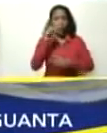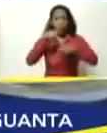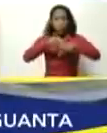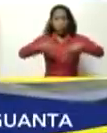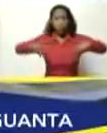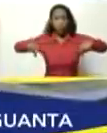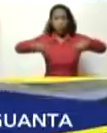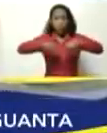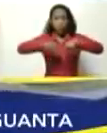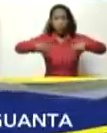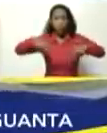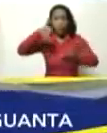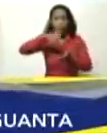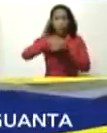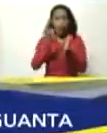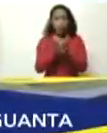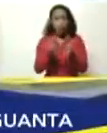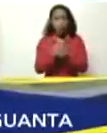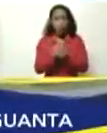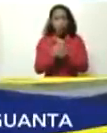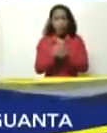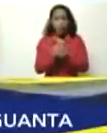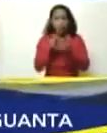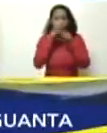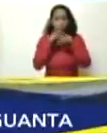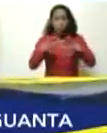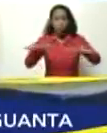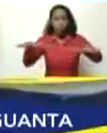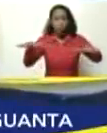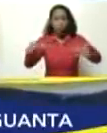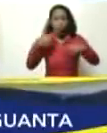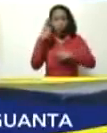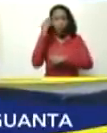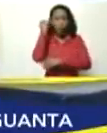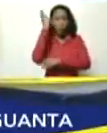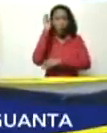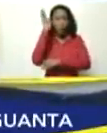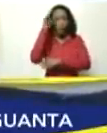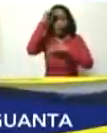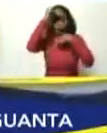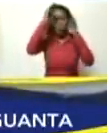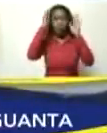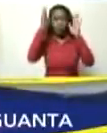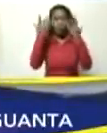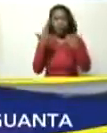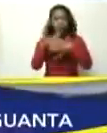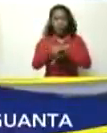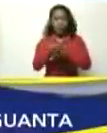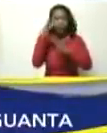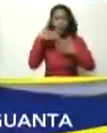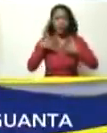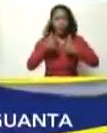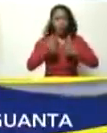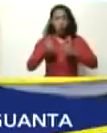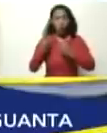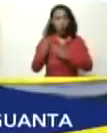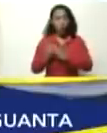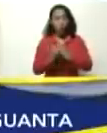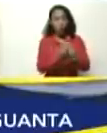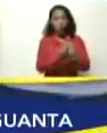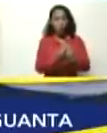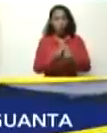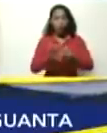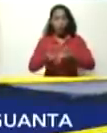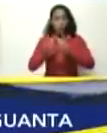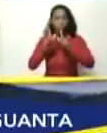del estado Anzoátegui, desplegado en una jornada de atención integral de salud en compañía de nuestra